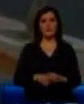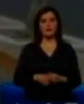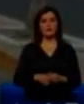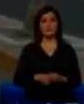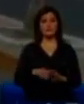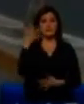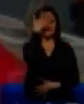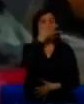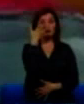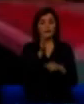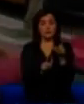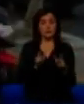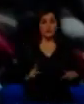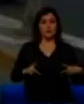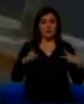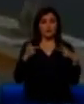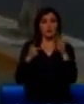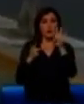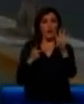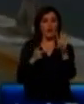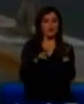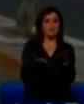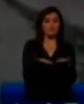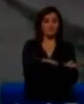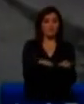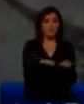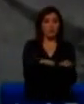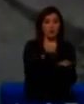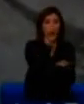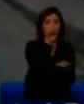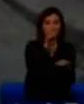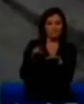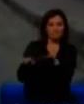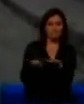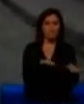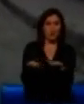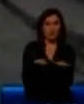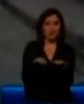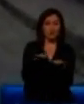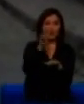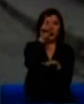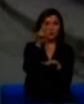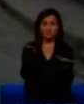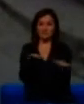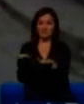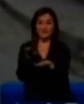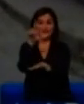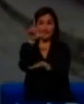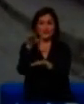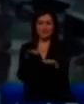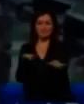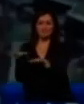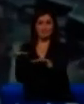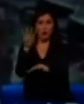En Esmeraldas, los habitantes sintieron cuatro sismos. El de mayor intensidad fue de 5.1 a las 10:57 de la